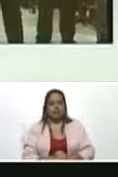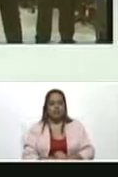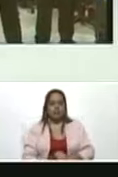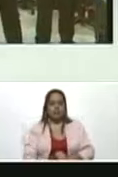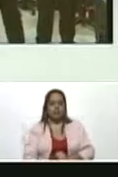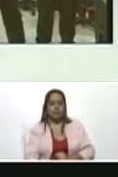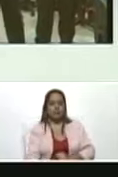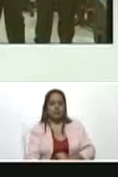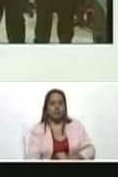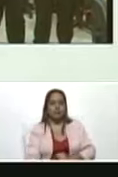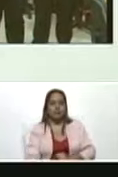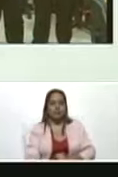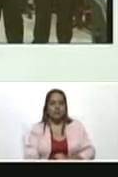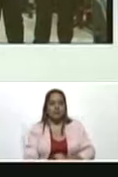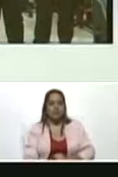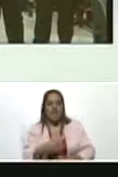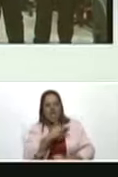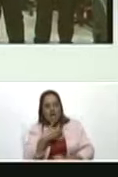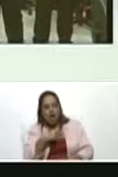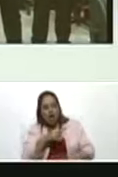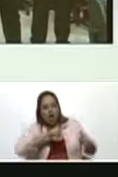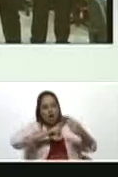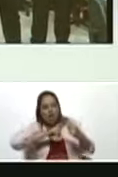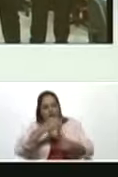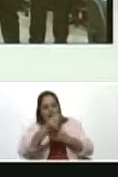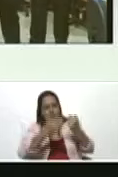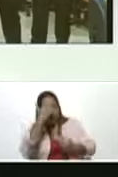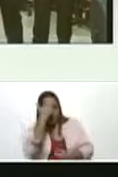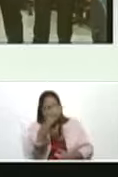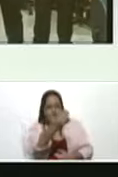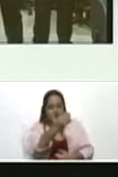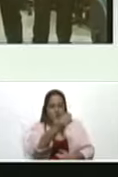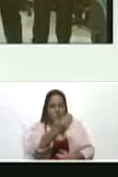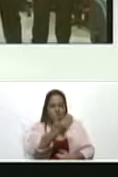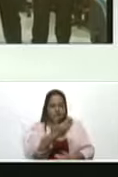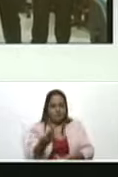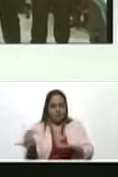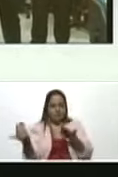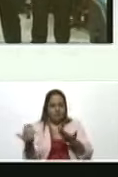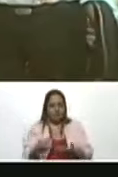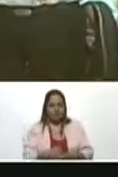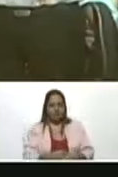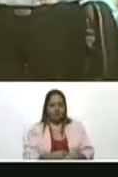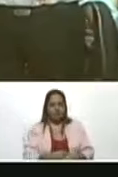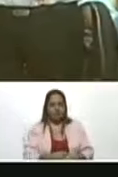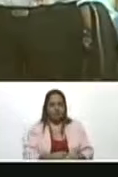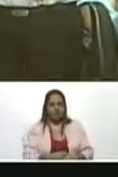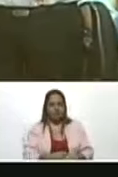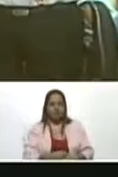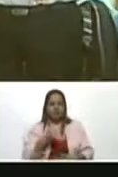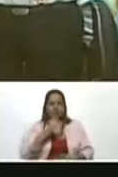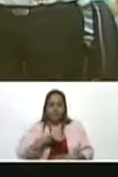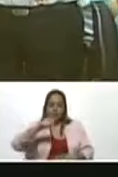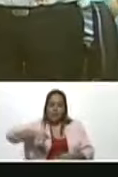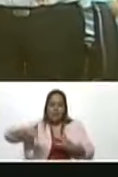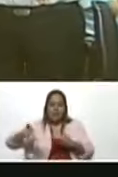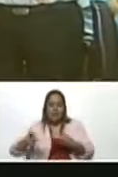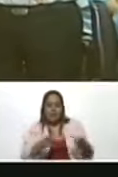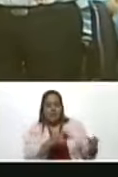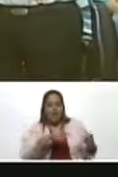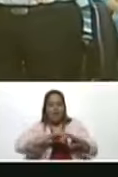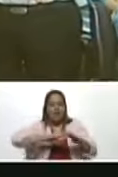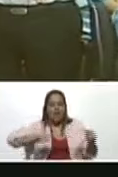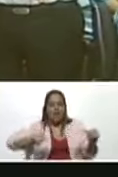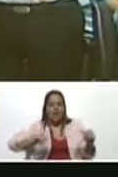Isabel, te quiero conocer. Dame tu saludo. Adelante. Sea usted bienvenido a esta tierra